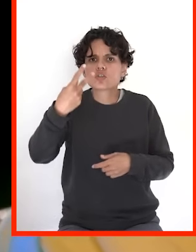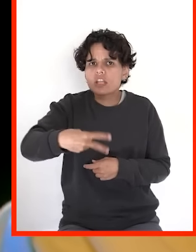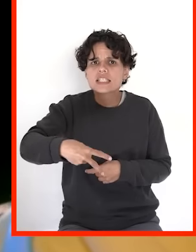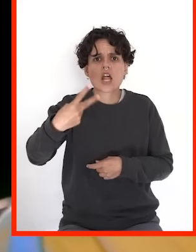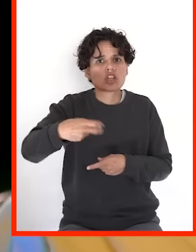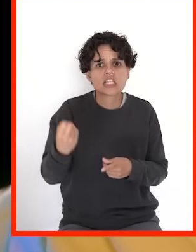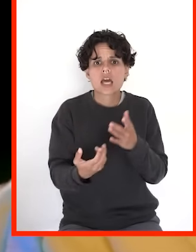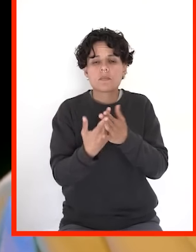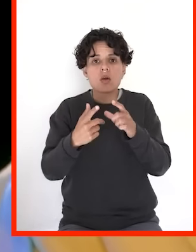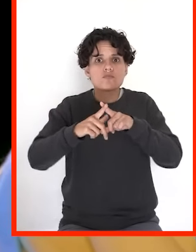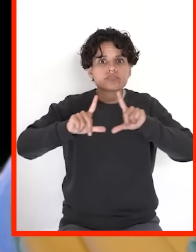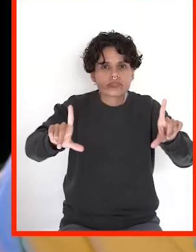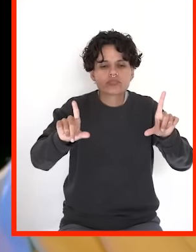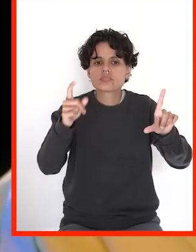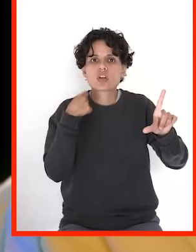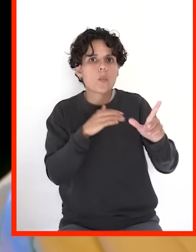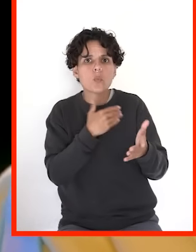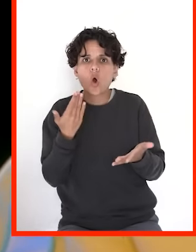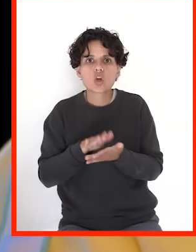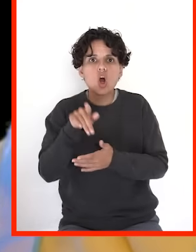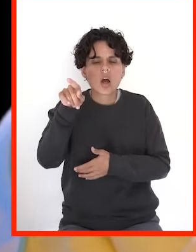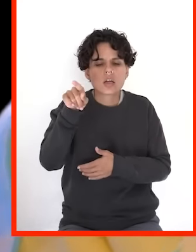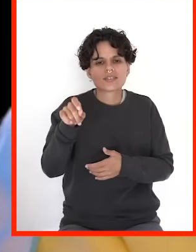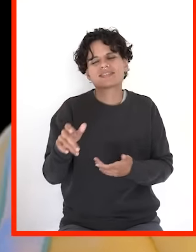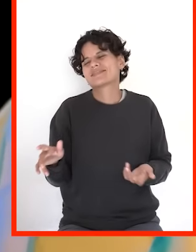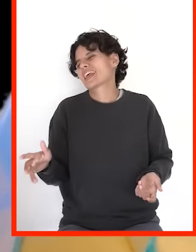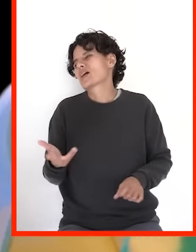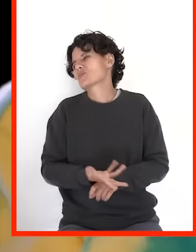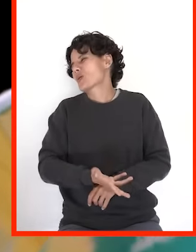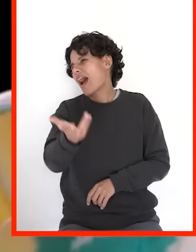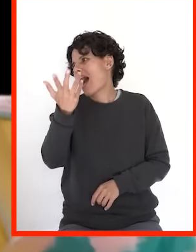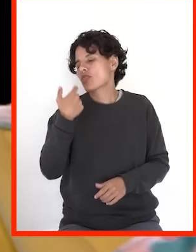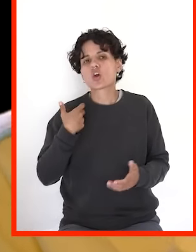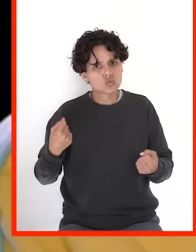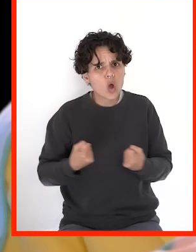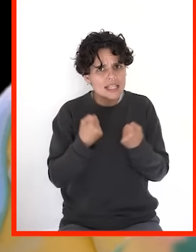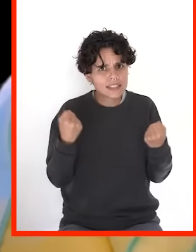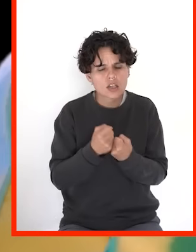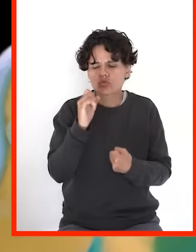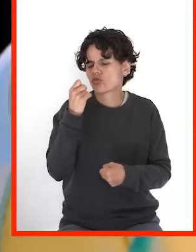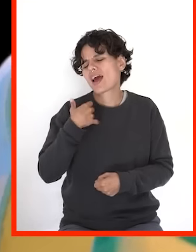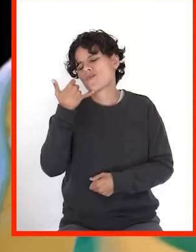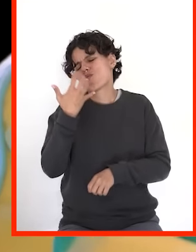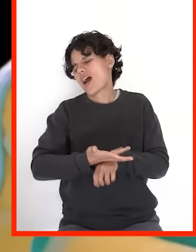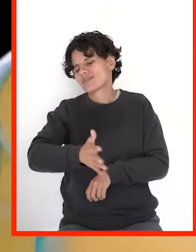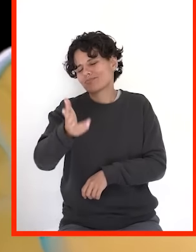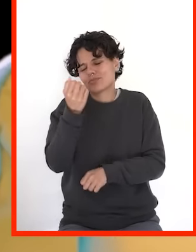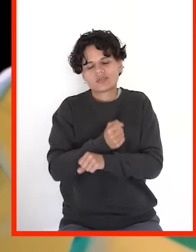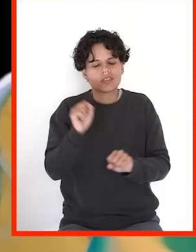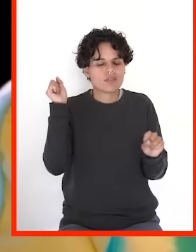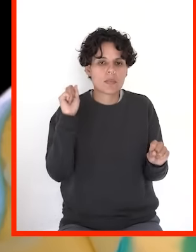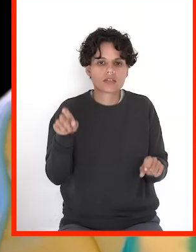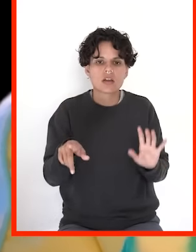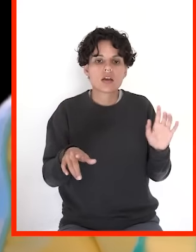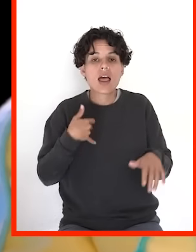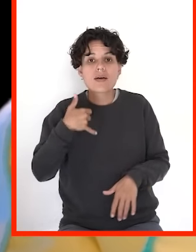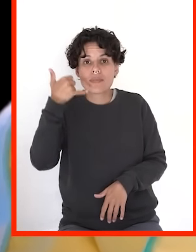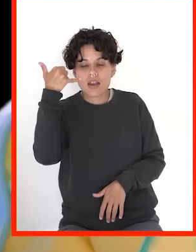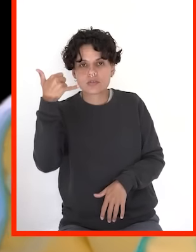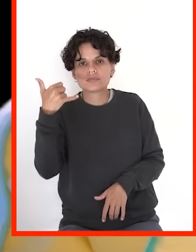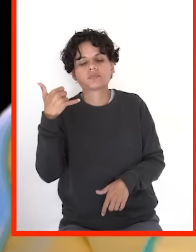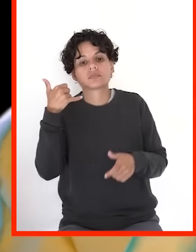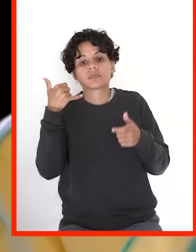falleció el bro, weón. Tuve un accidente, la weón. Y yo, estoy weyando, la weón, no me pasa nada. Y con el teléfono en la mano